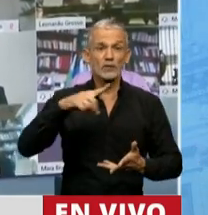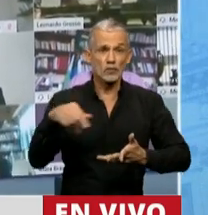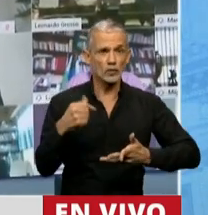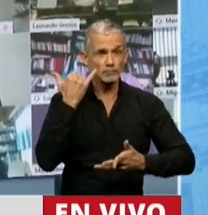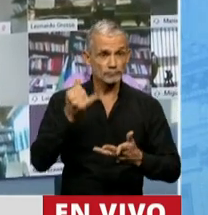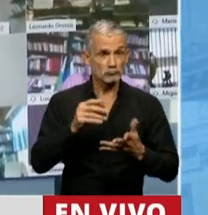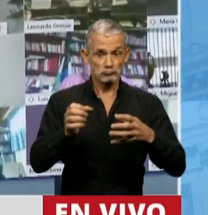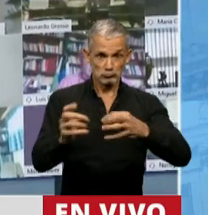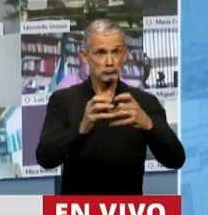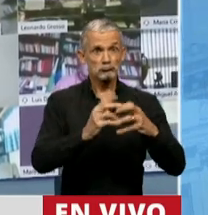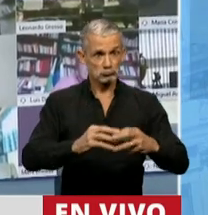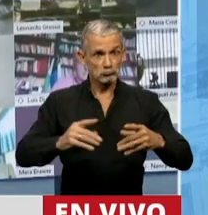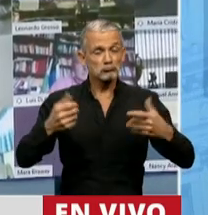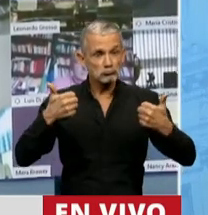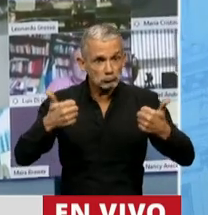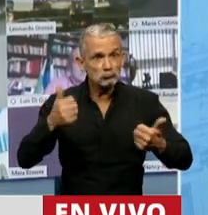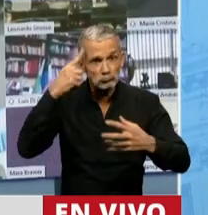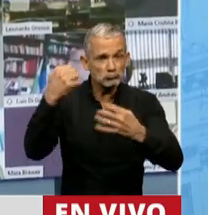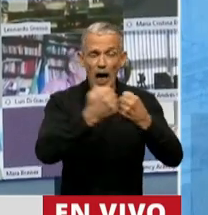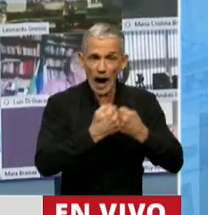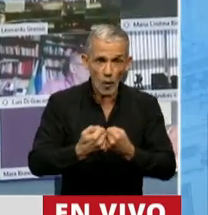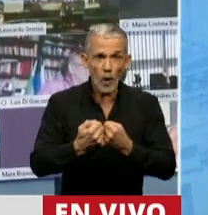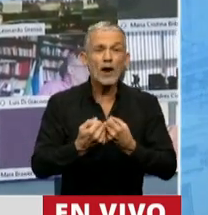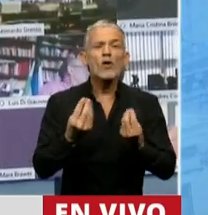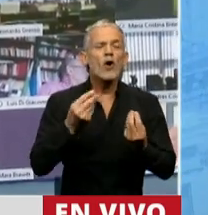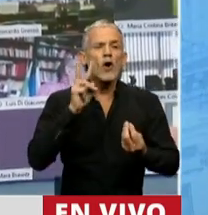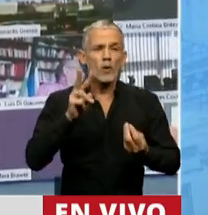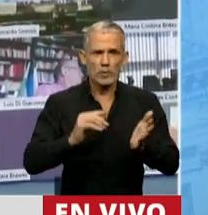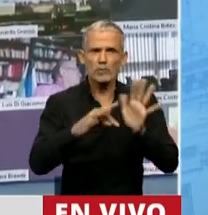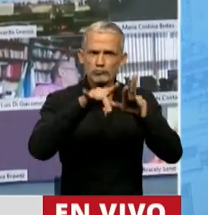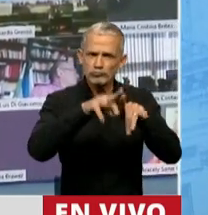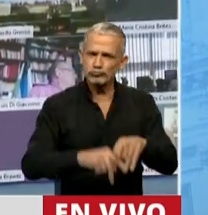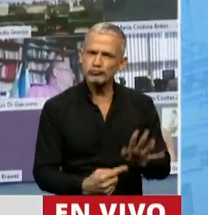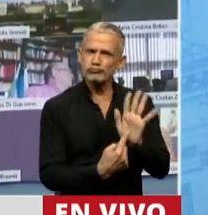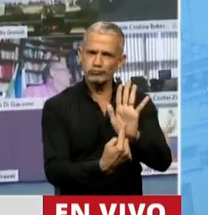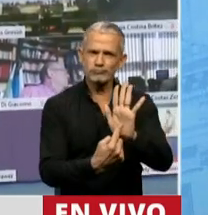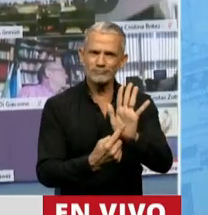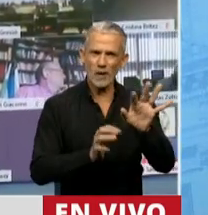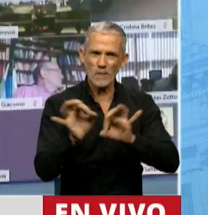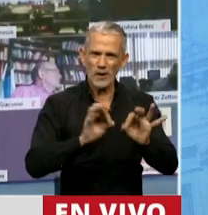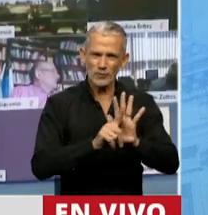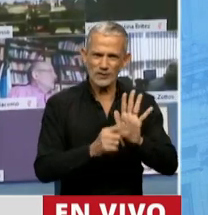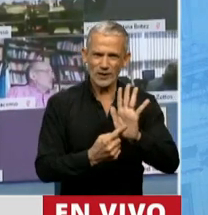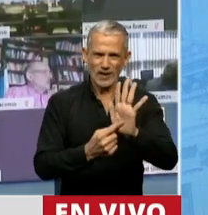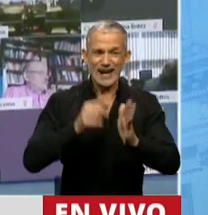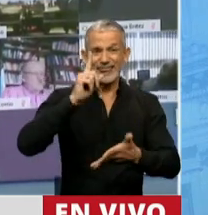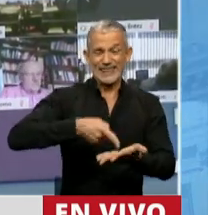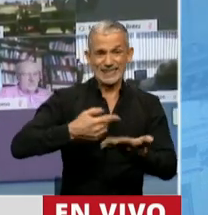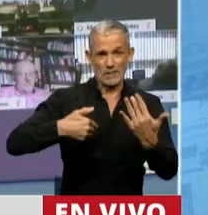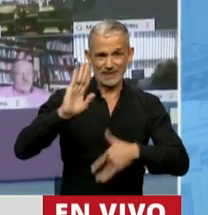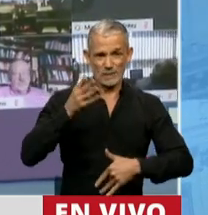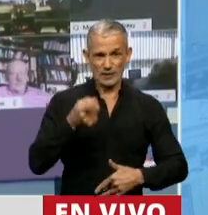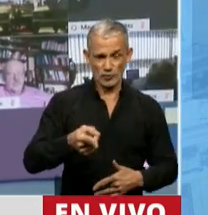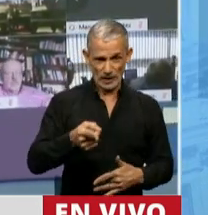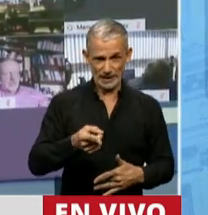zanjado con un acuerdo que está reflejado en la redacción del dictamen que